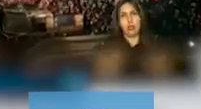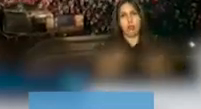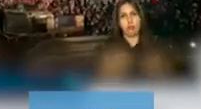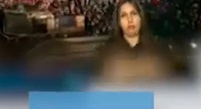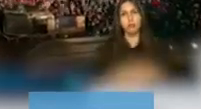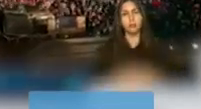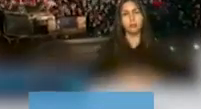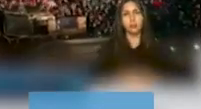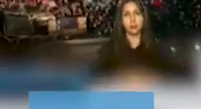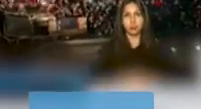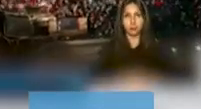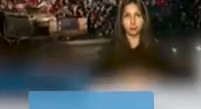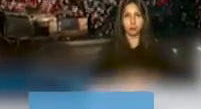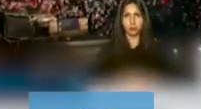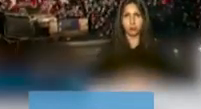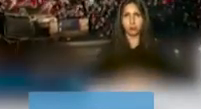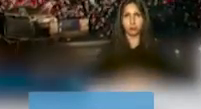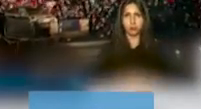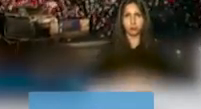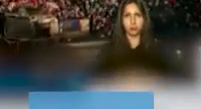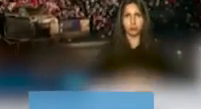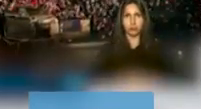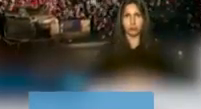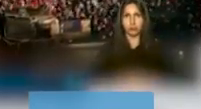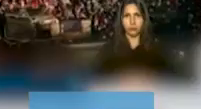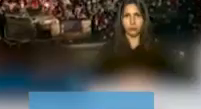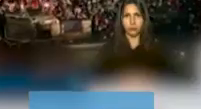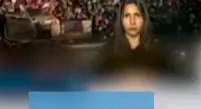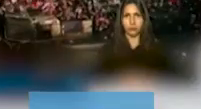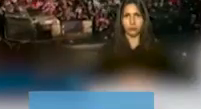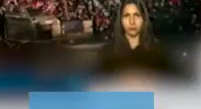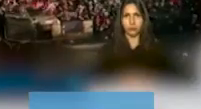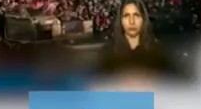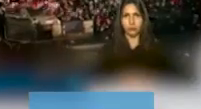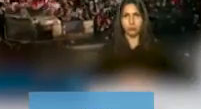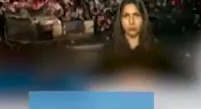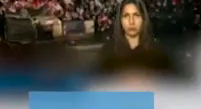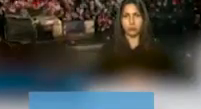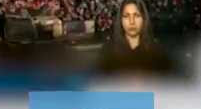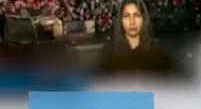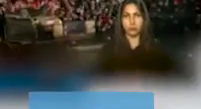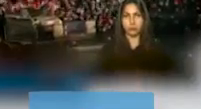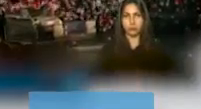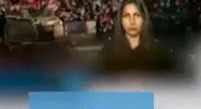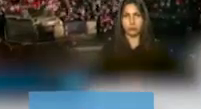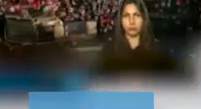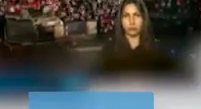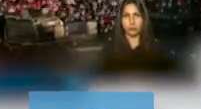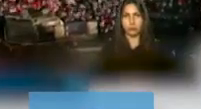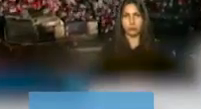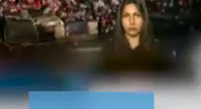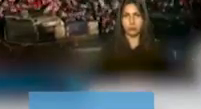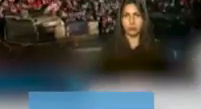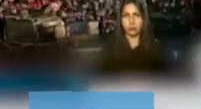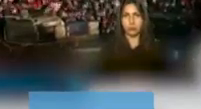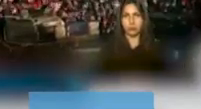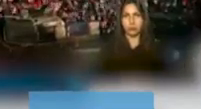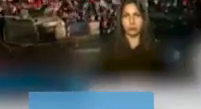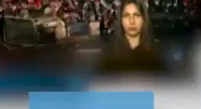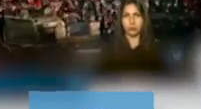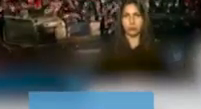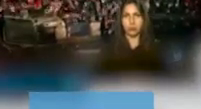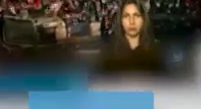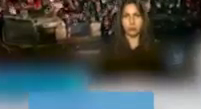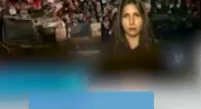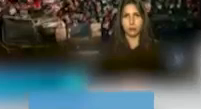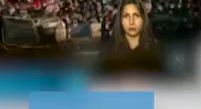de traer algo bizarro, digamos, pero implantarlo en una matriz que nadie duda de dónde viene, a dónde va el Partido Nacional. En